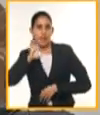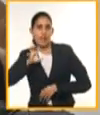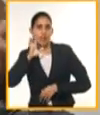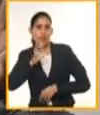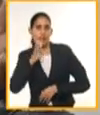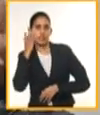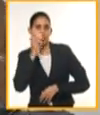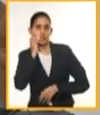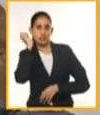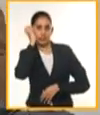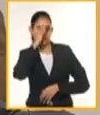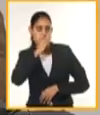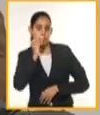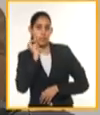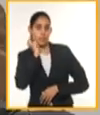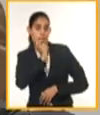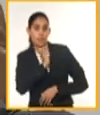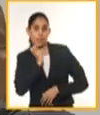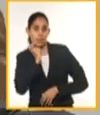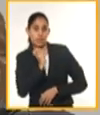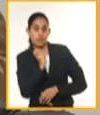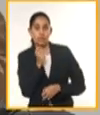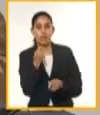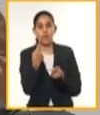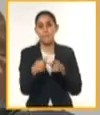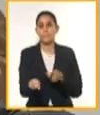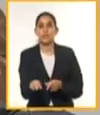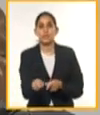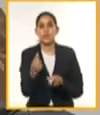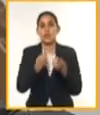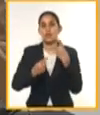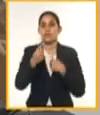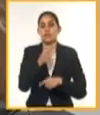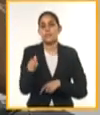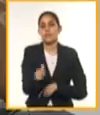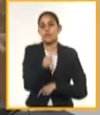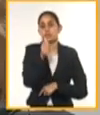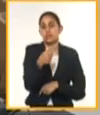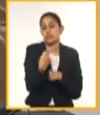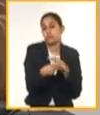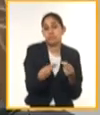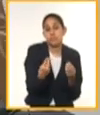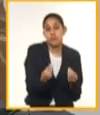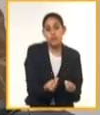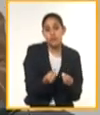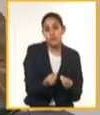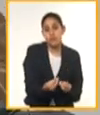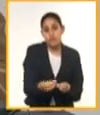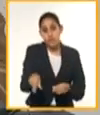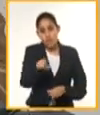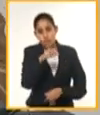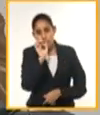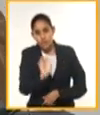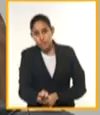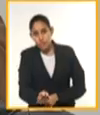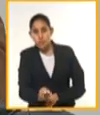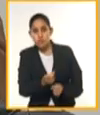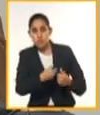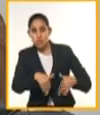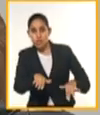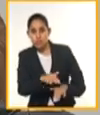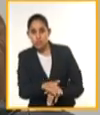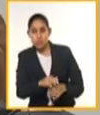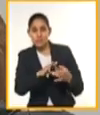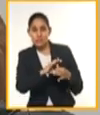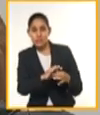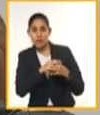pero verbalmente, ¿qué va a poder hacer varios presidentes si ellos mismos tienen una situación bien grave dentro de sus países? Alemania,